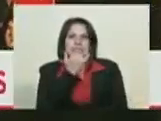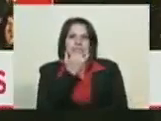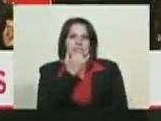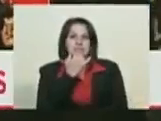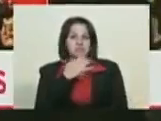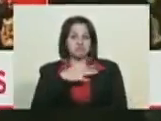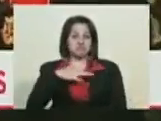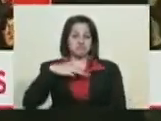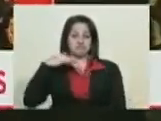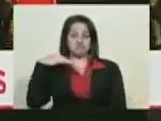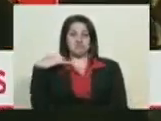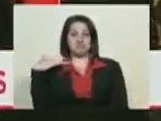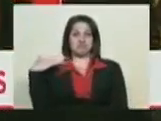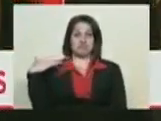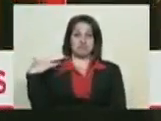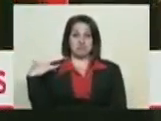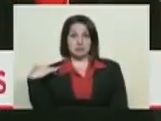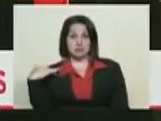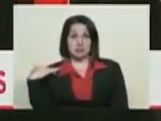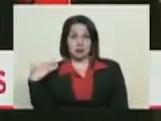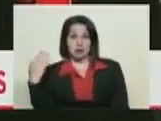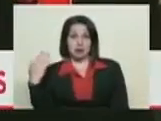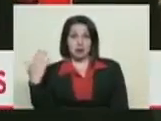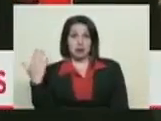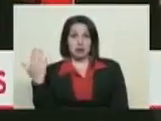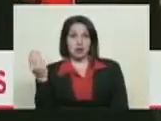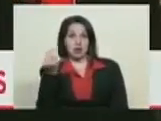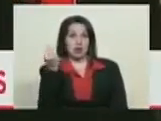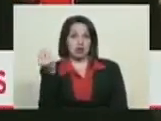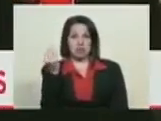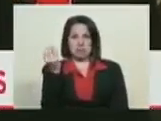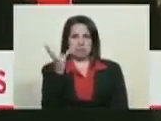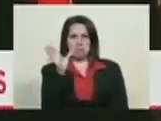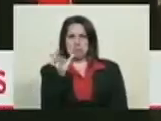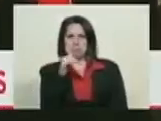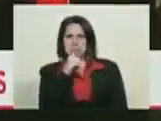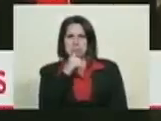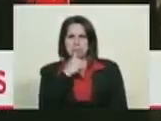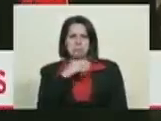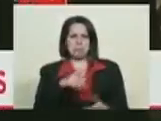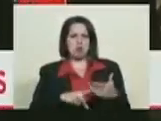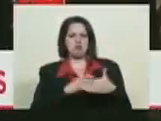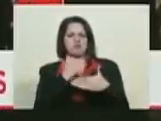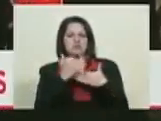ego, de la vanidad, y no se dan cuenta que hay un proyecto más grande.